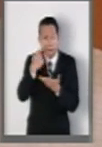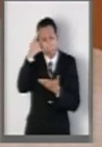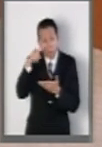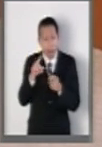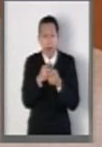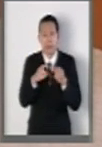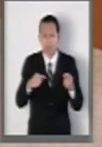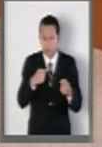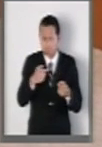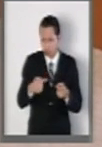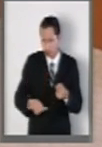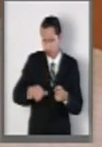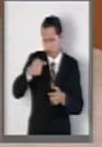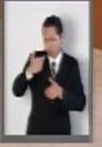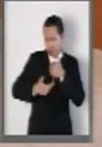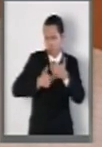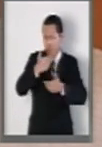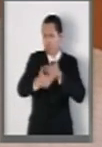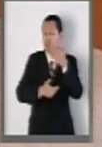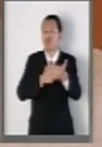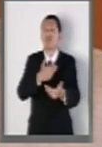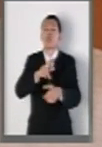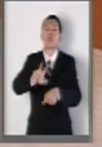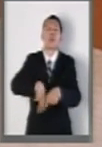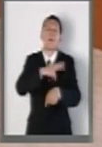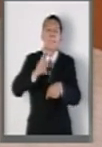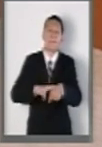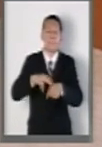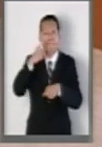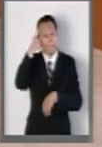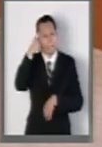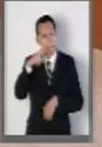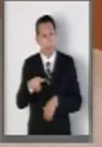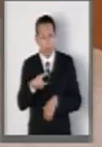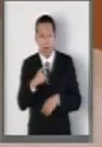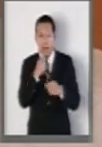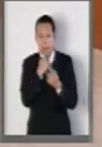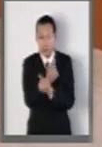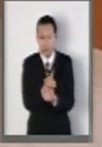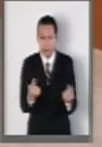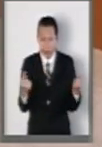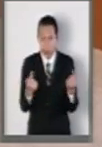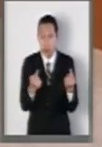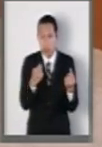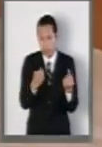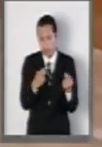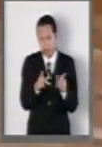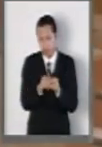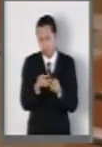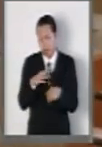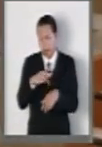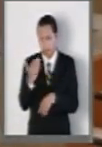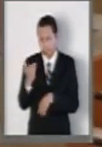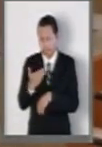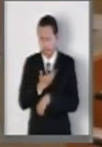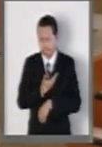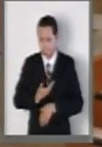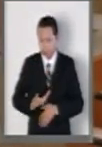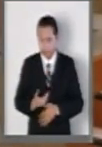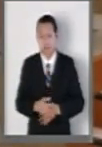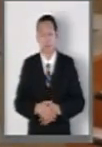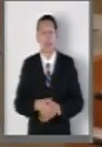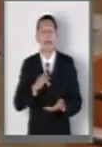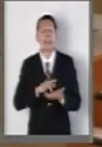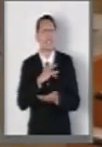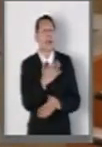un desarrollo normal en el crecimiento de la niñez. Es cuanto, presidenta. Muchas gracias,